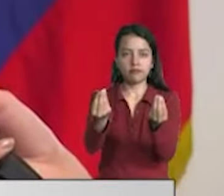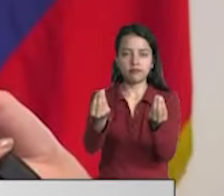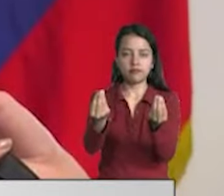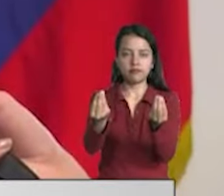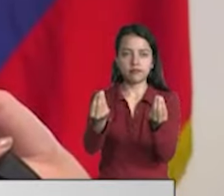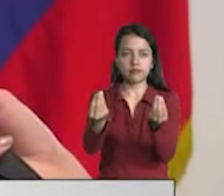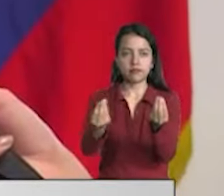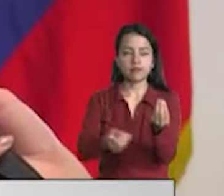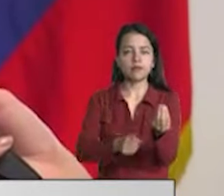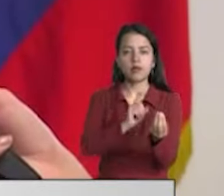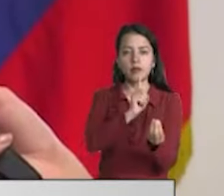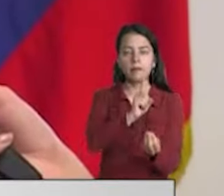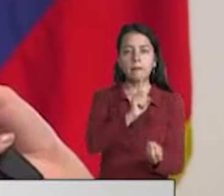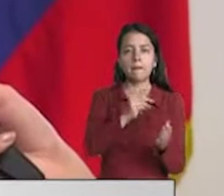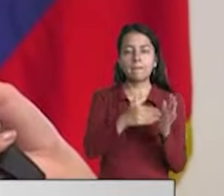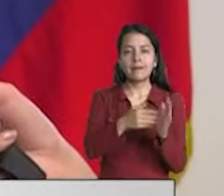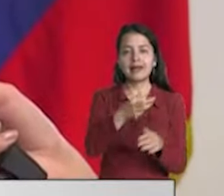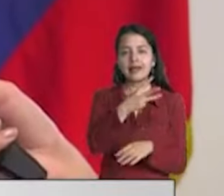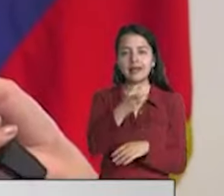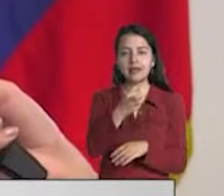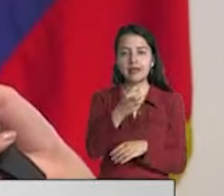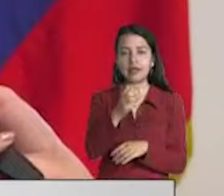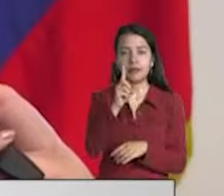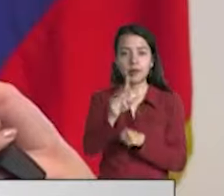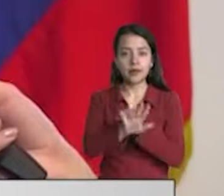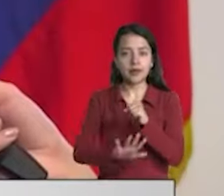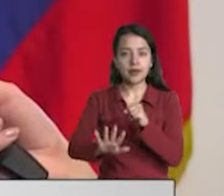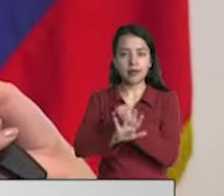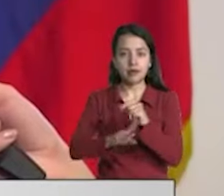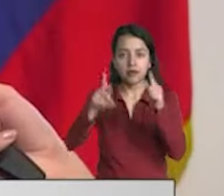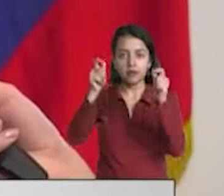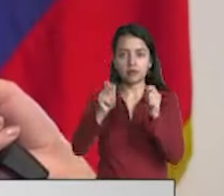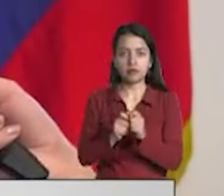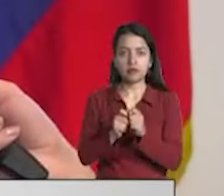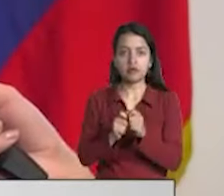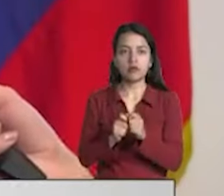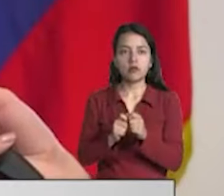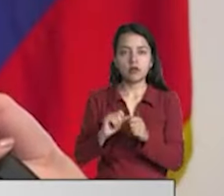media puso 1.300 semanas, pero la base de liquidación es sobre el promedio de